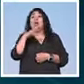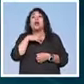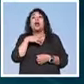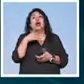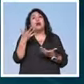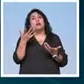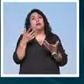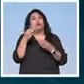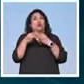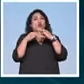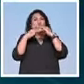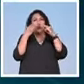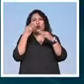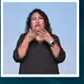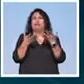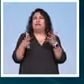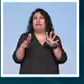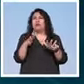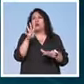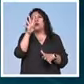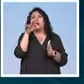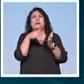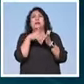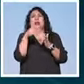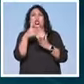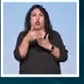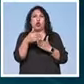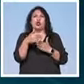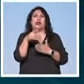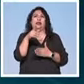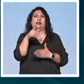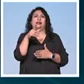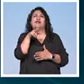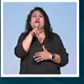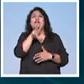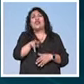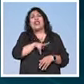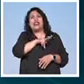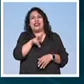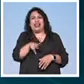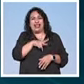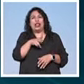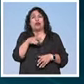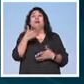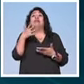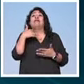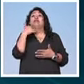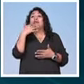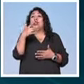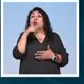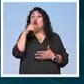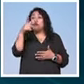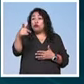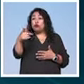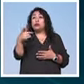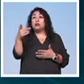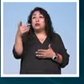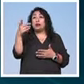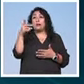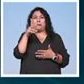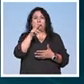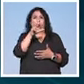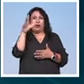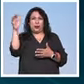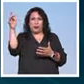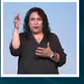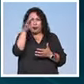ambiente global un estimado de 4 millones de toneladas de pesticidas la contaminación de luz que trae a las polillas